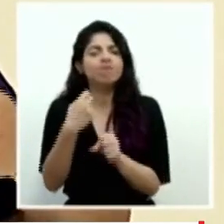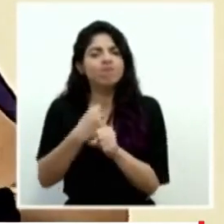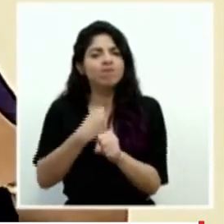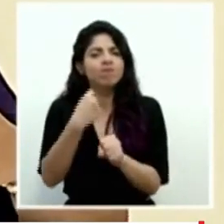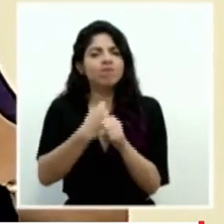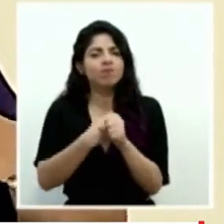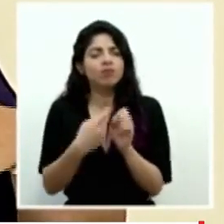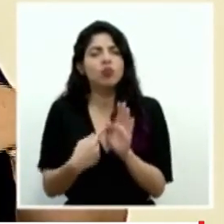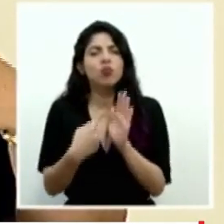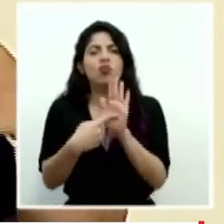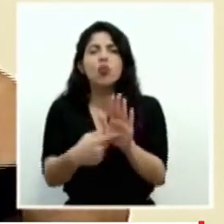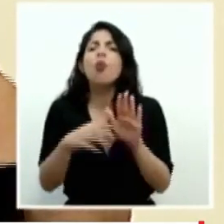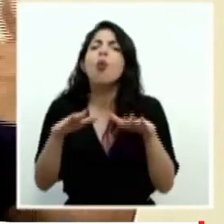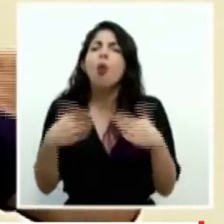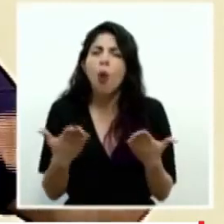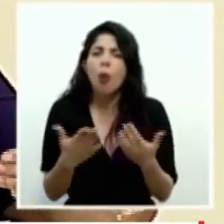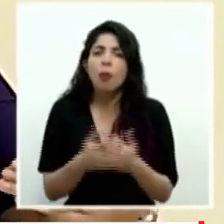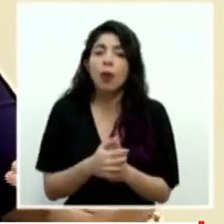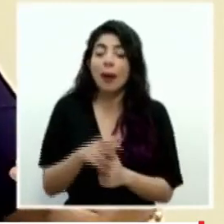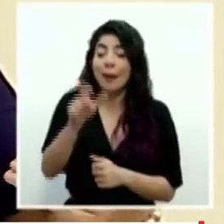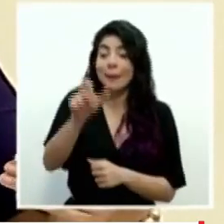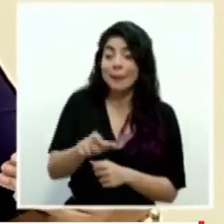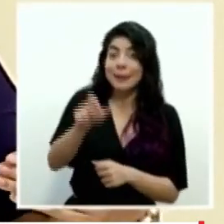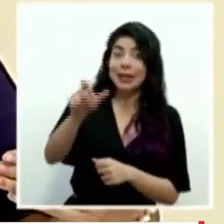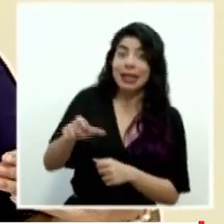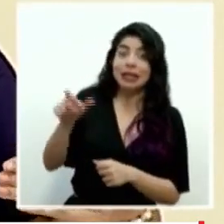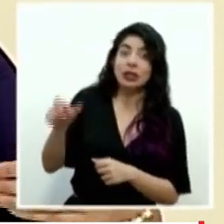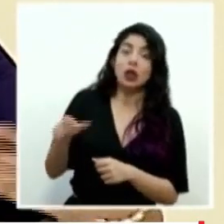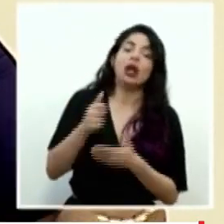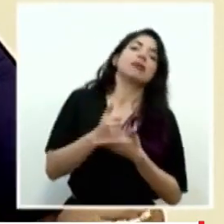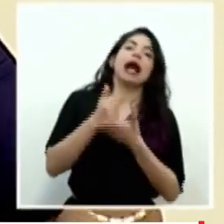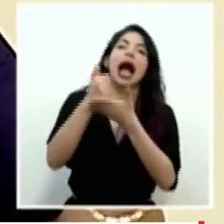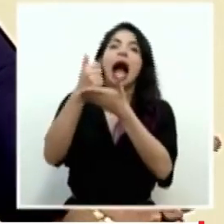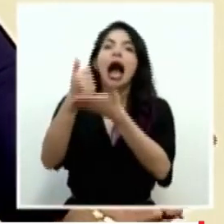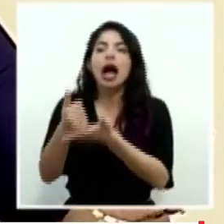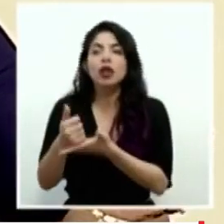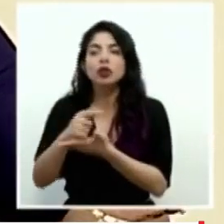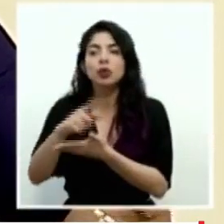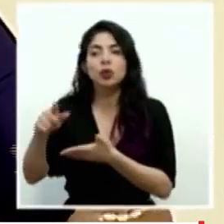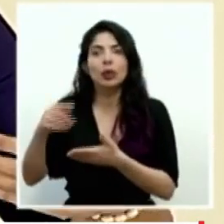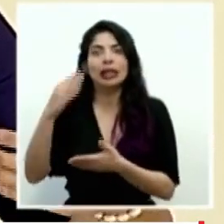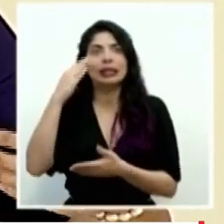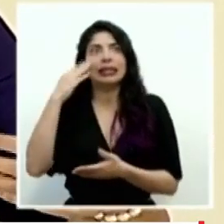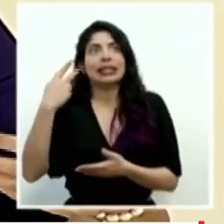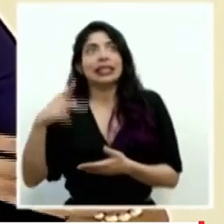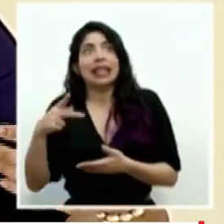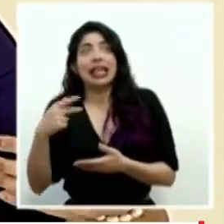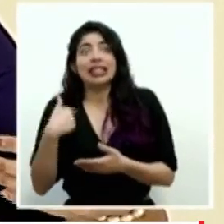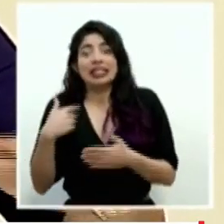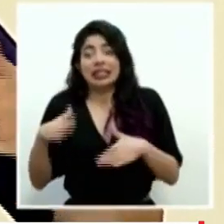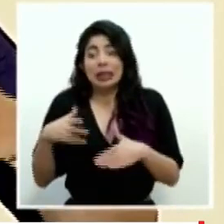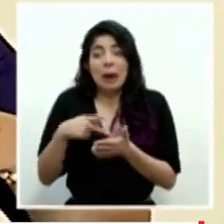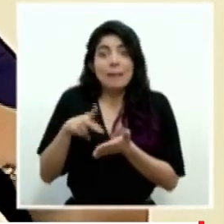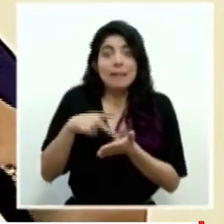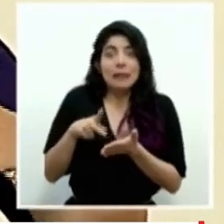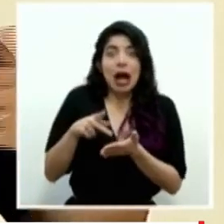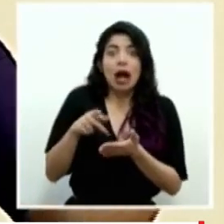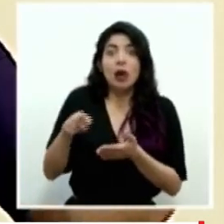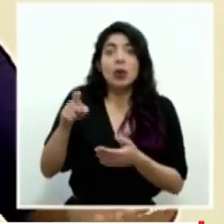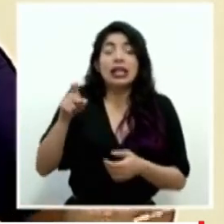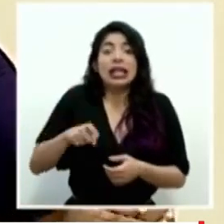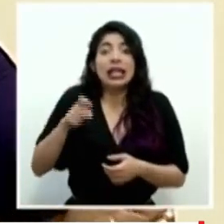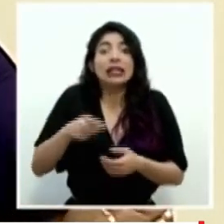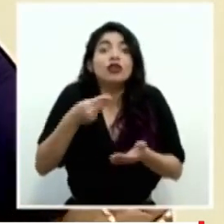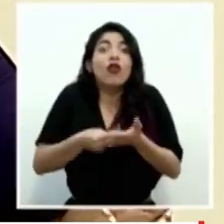que se visualiza como poder ayudarle a las personas a tener, asumir el riesgo para quienes no tienen capacidad de pago y que